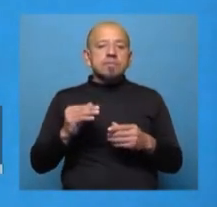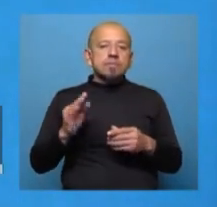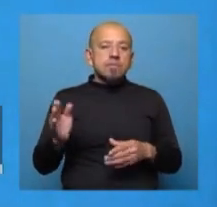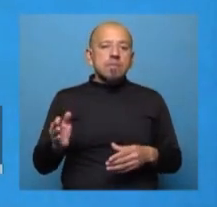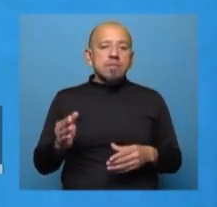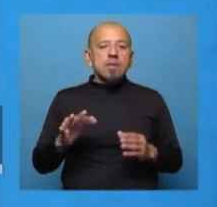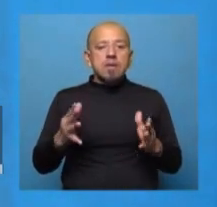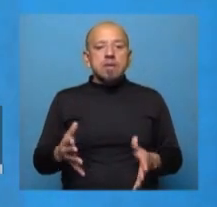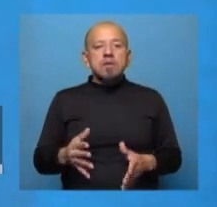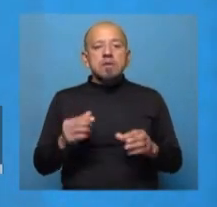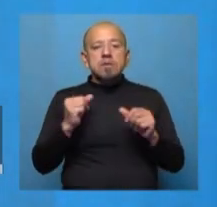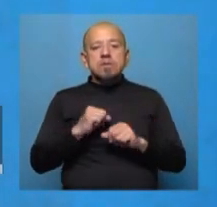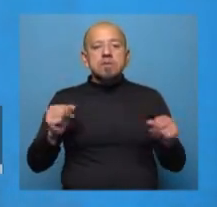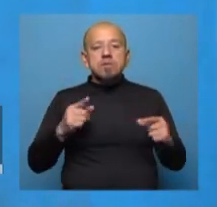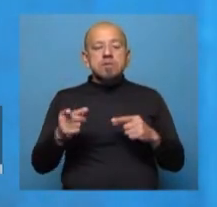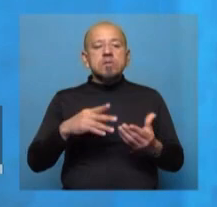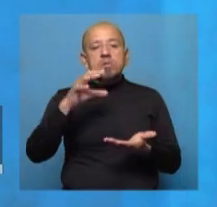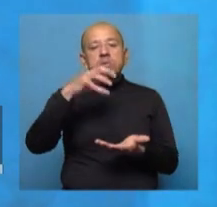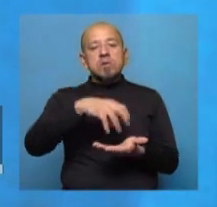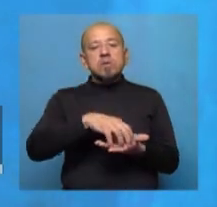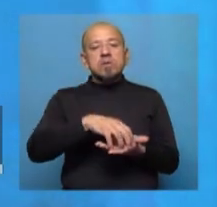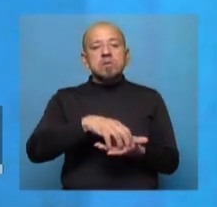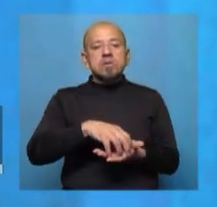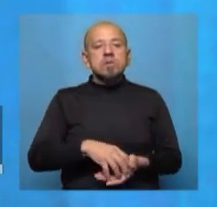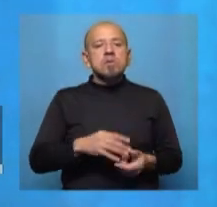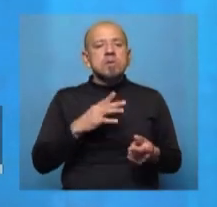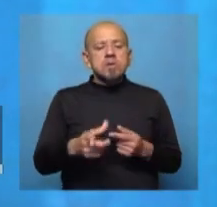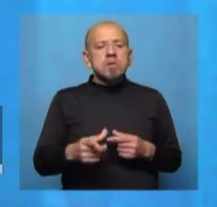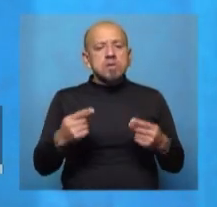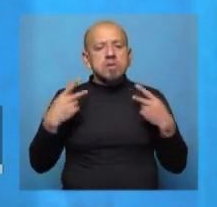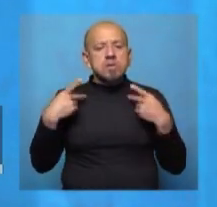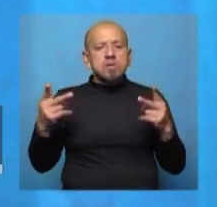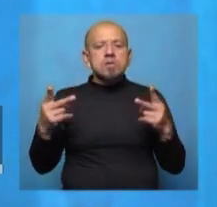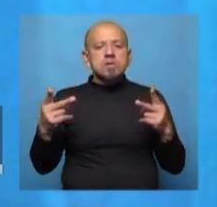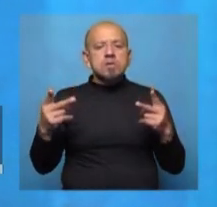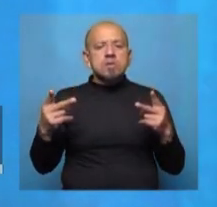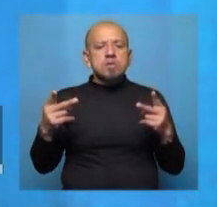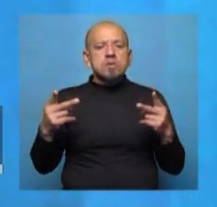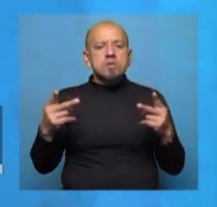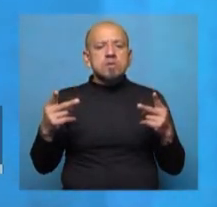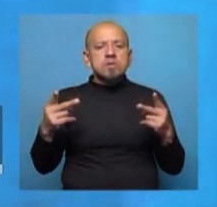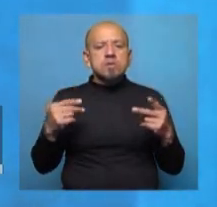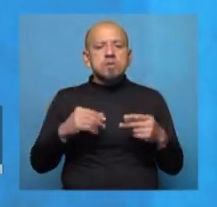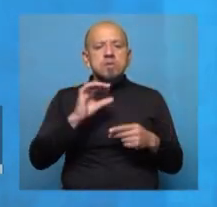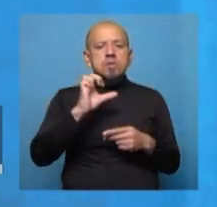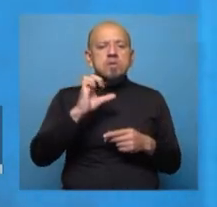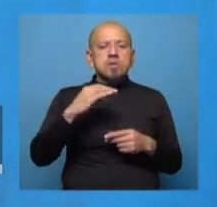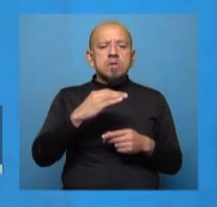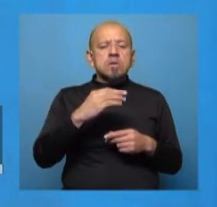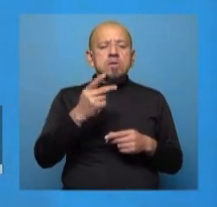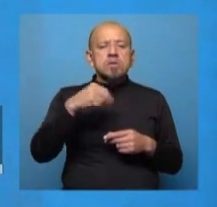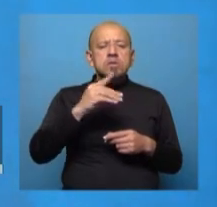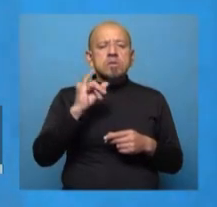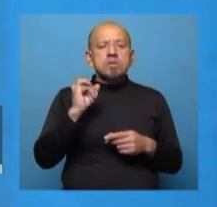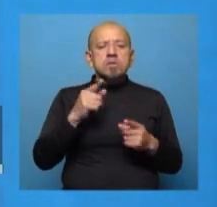finalmente pudiéramos obtener la sede eh incluso Se viajó a recuerdo que viajó el dror echandi En aquel momento el